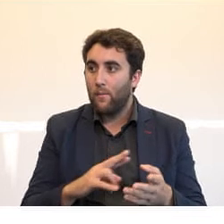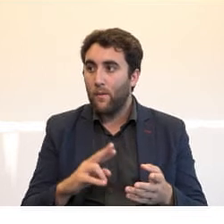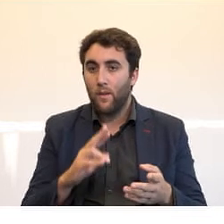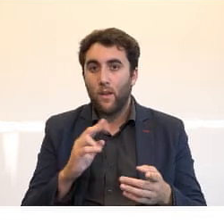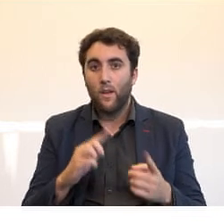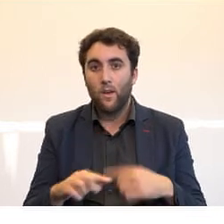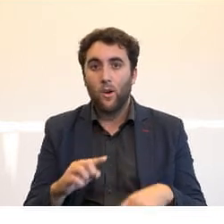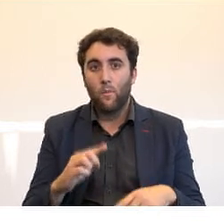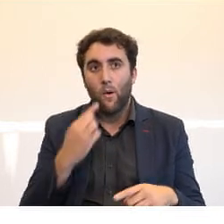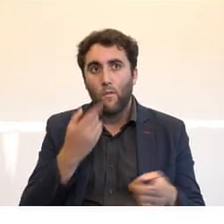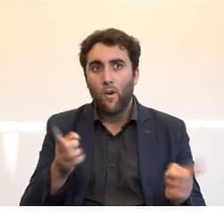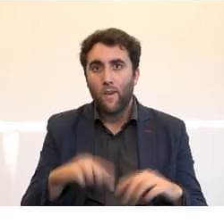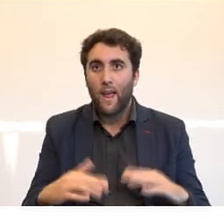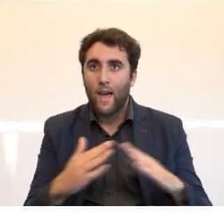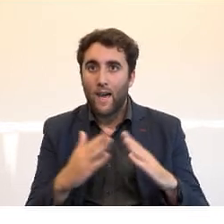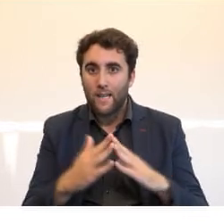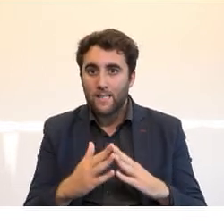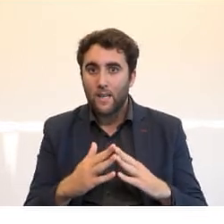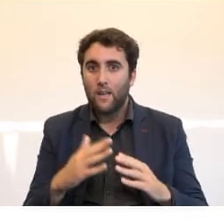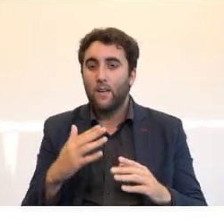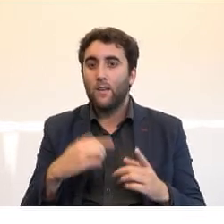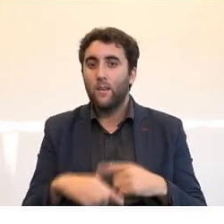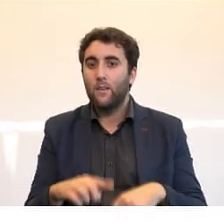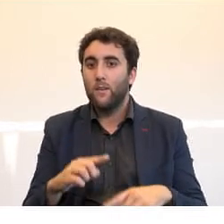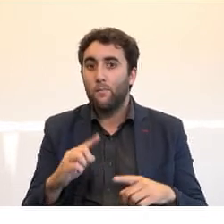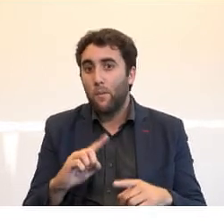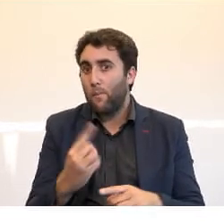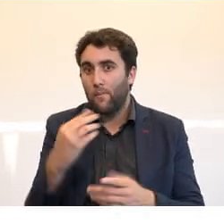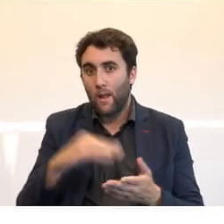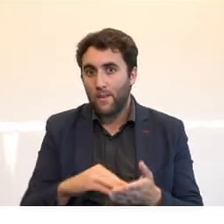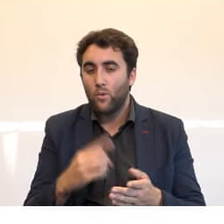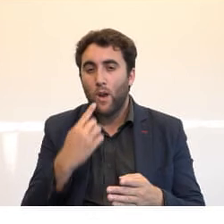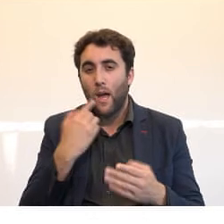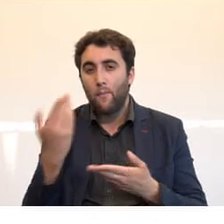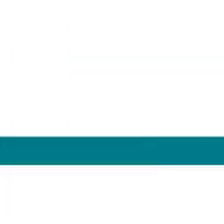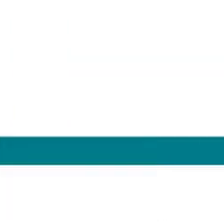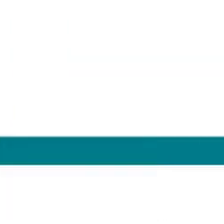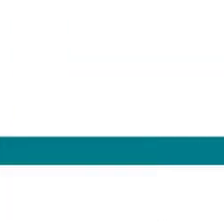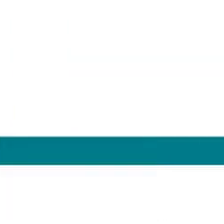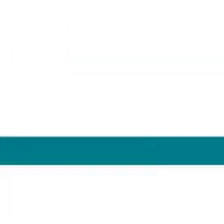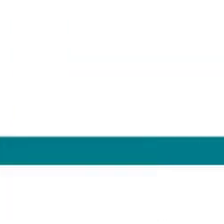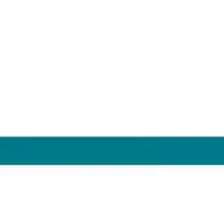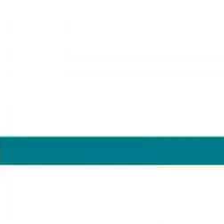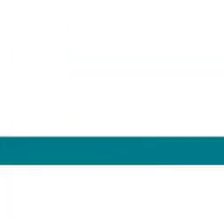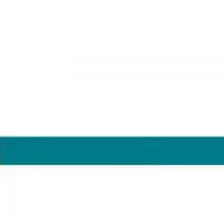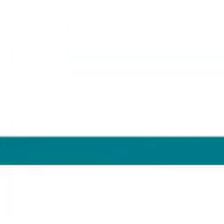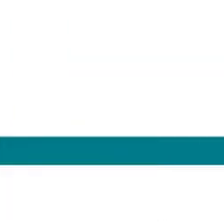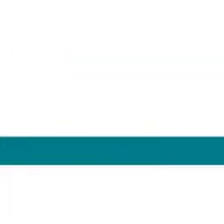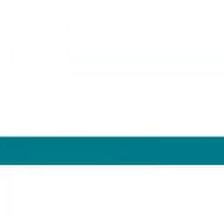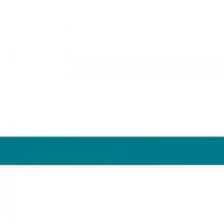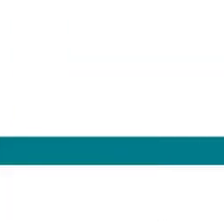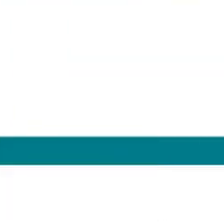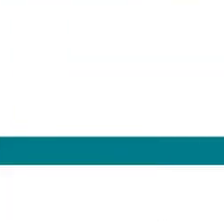a casa y verlo todo como si fuera la primera vez. Y es una invitación justamente a cultivar elementos